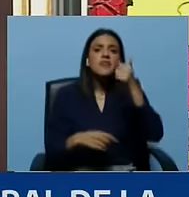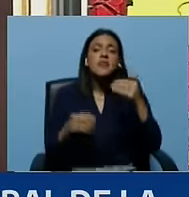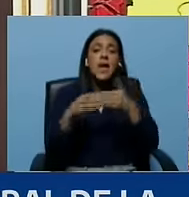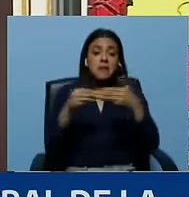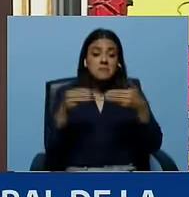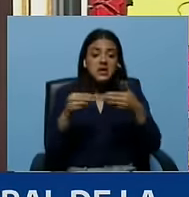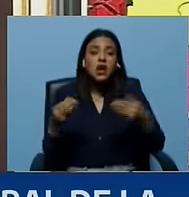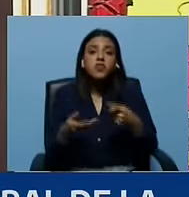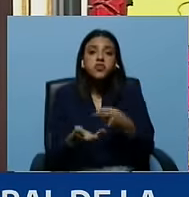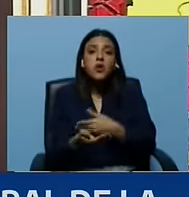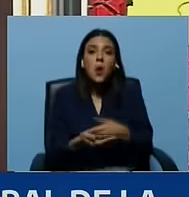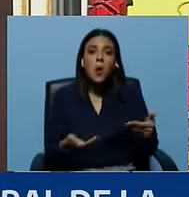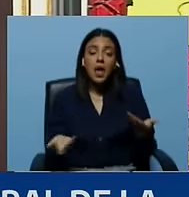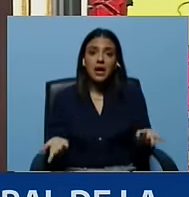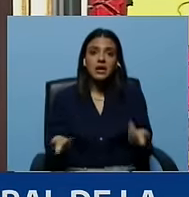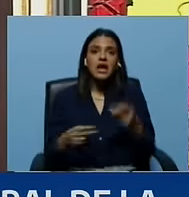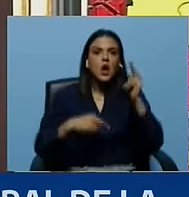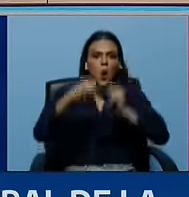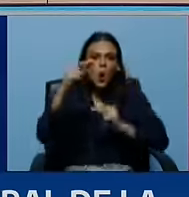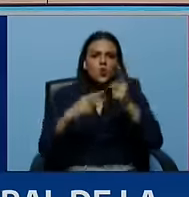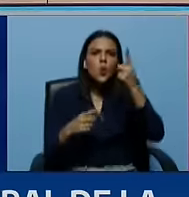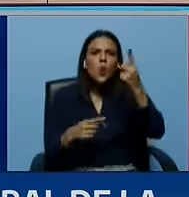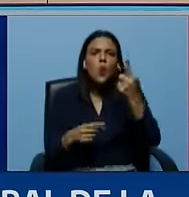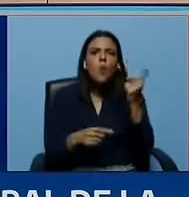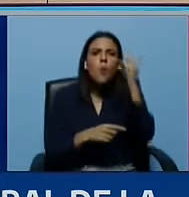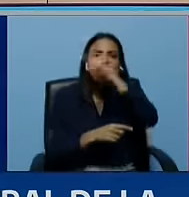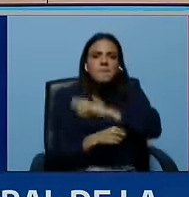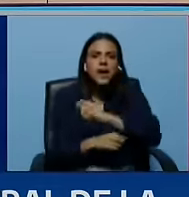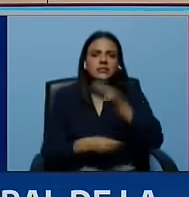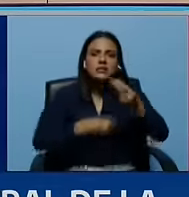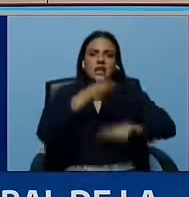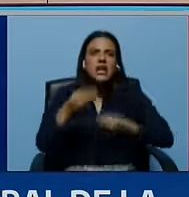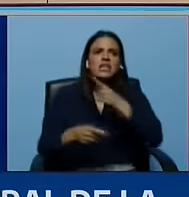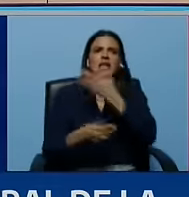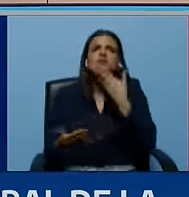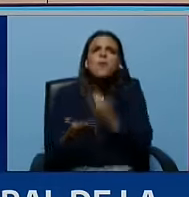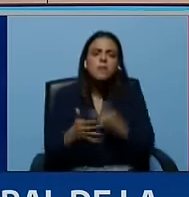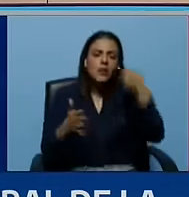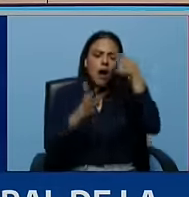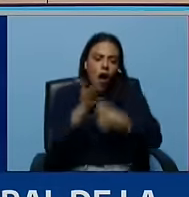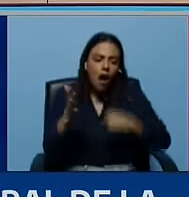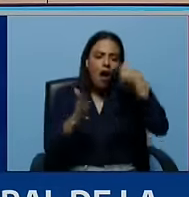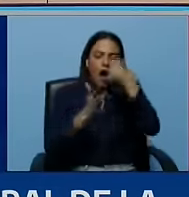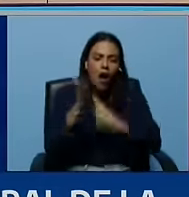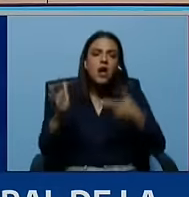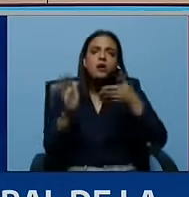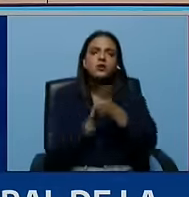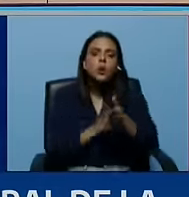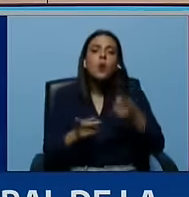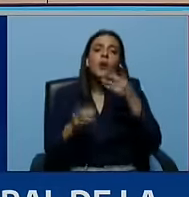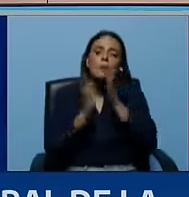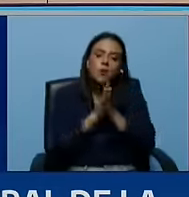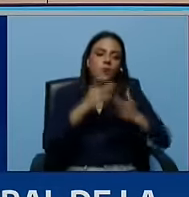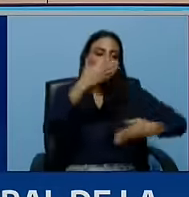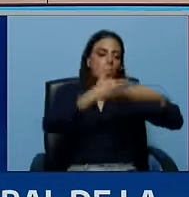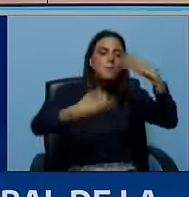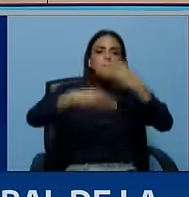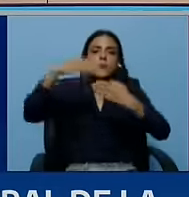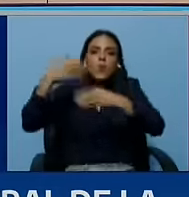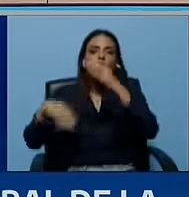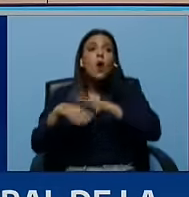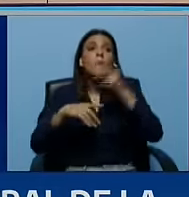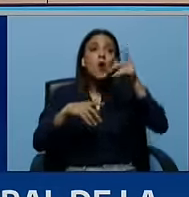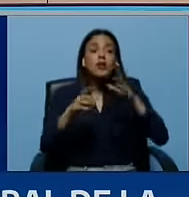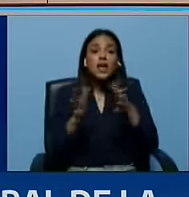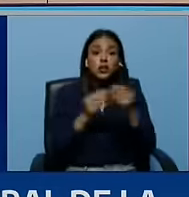Lo construyeron en un mes. Y tenían años pidiéndolo porque la carretera de acceso a las zonas productivas se estaba